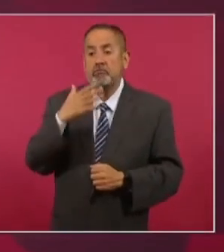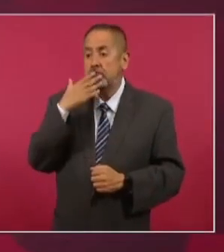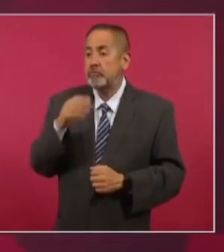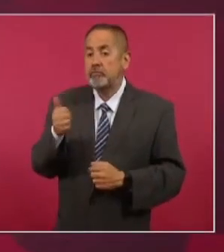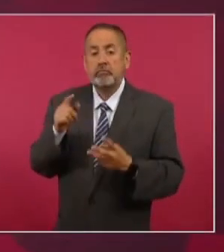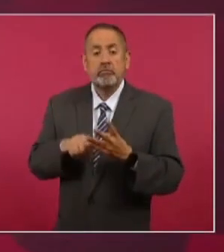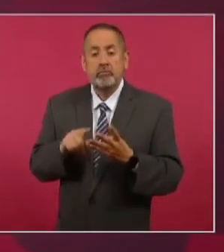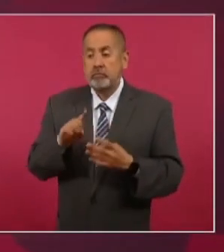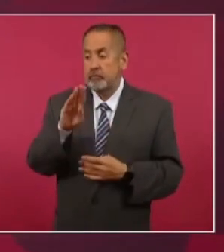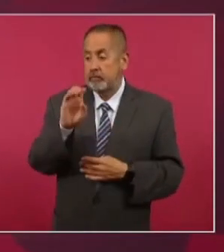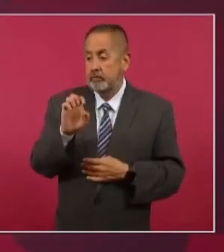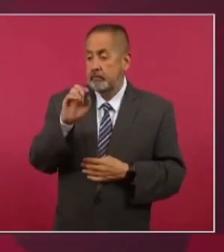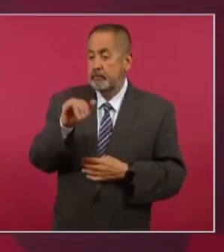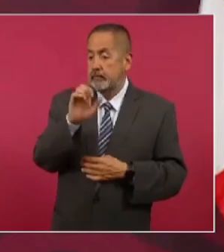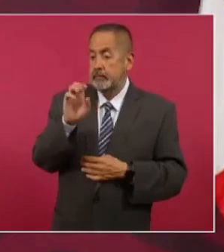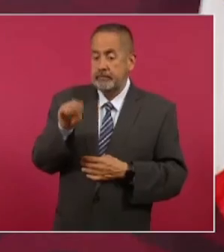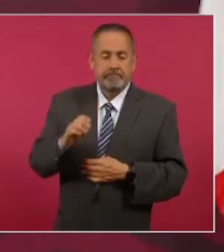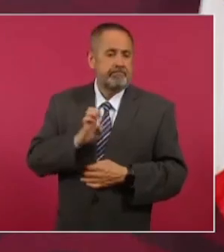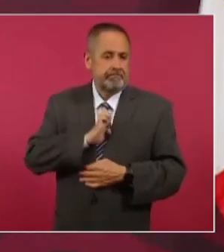Benjamín Gil el manager